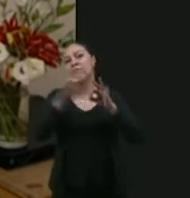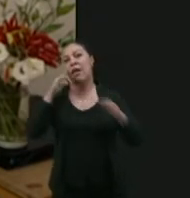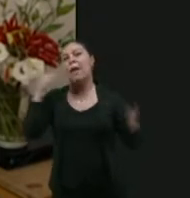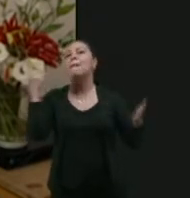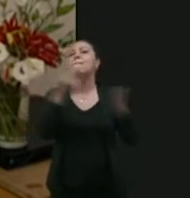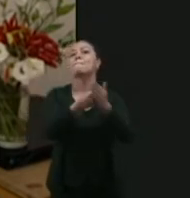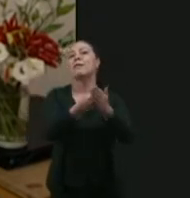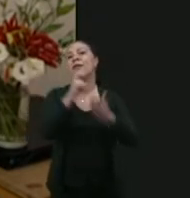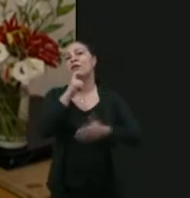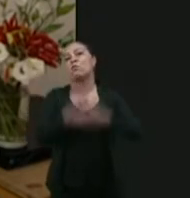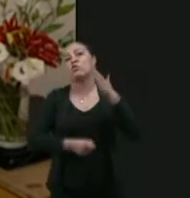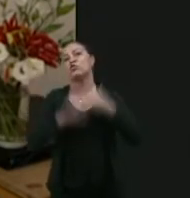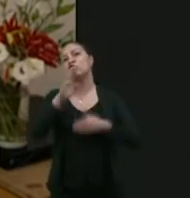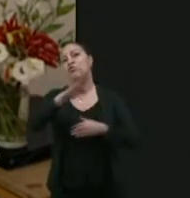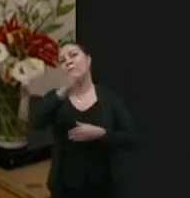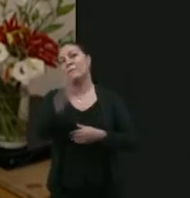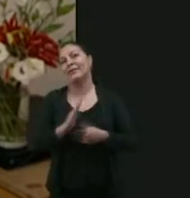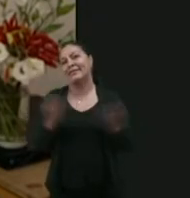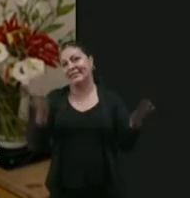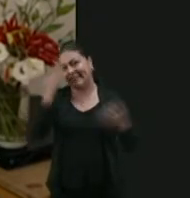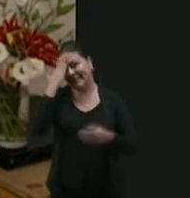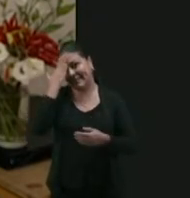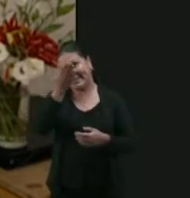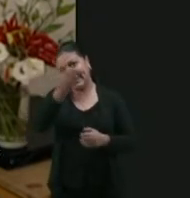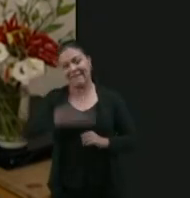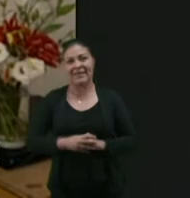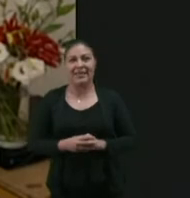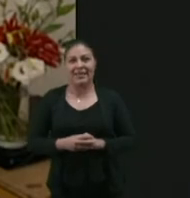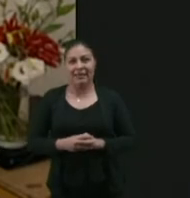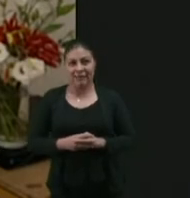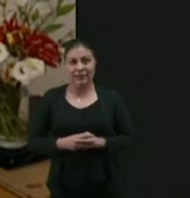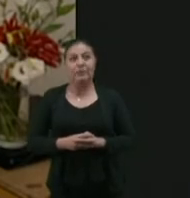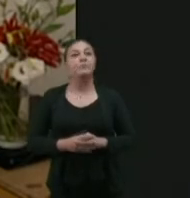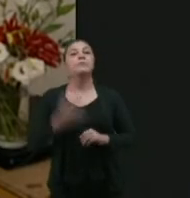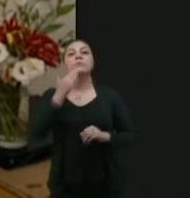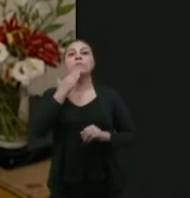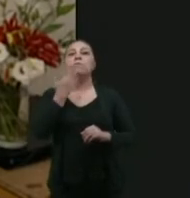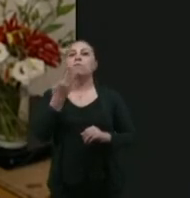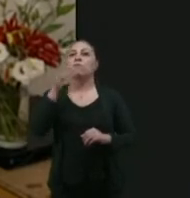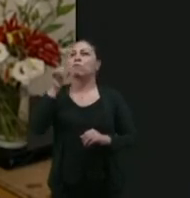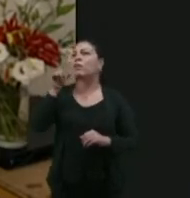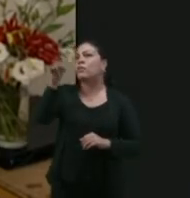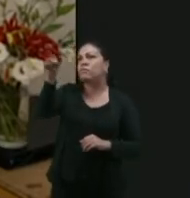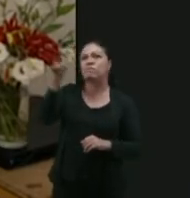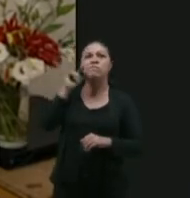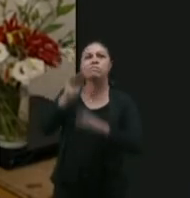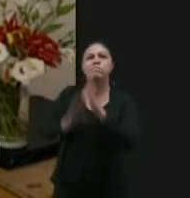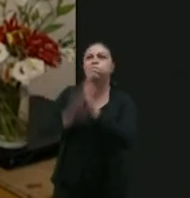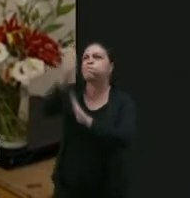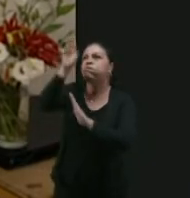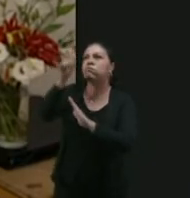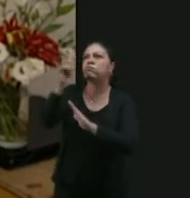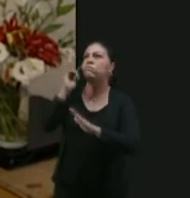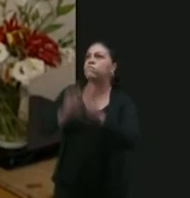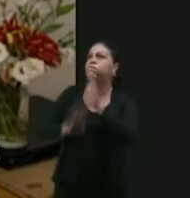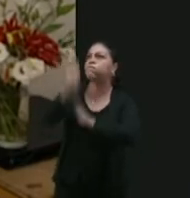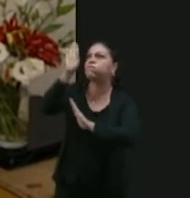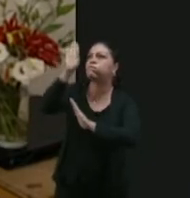Brasil. Si yo pongo mi startup en Tel Aviv y se vuelve exitosa, no hay que